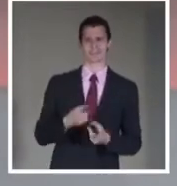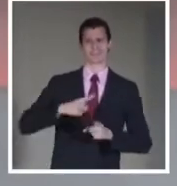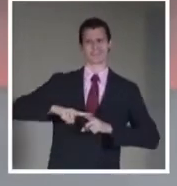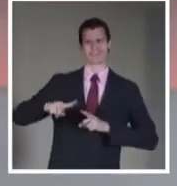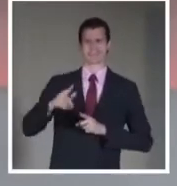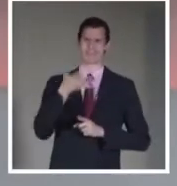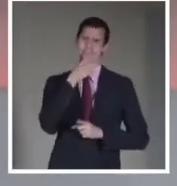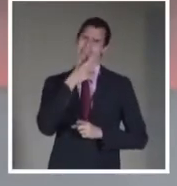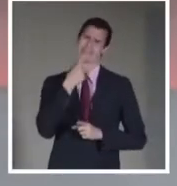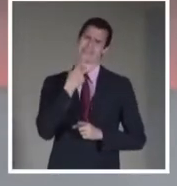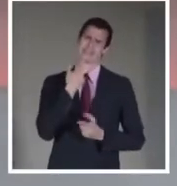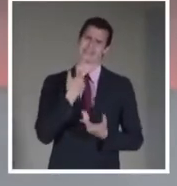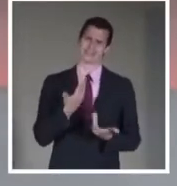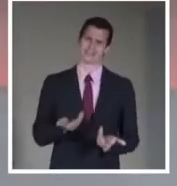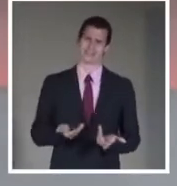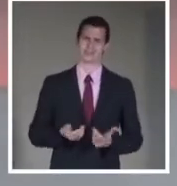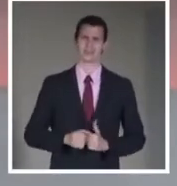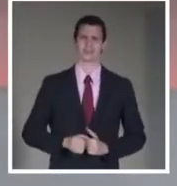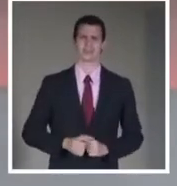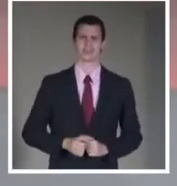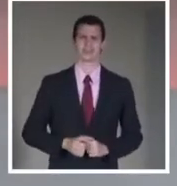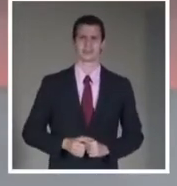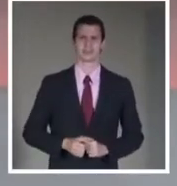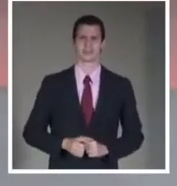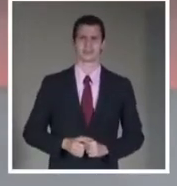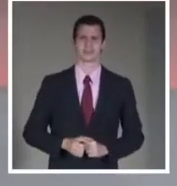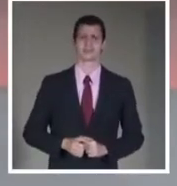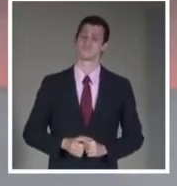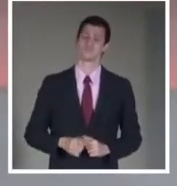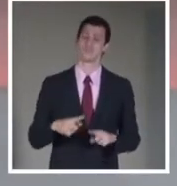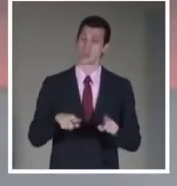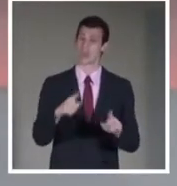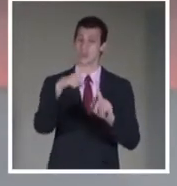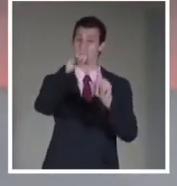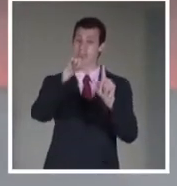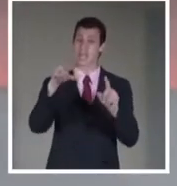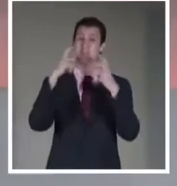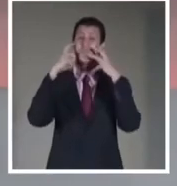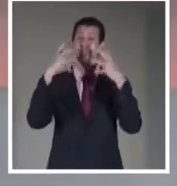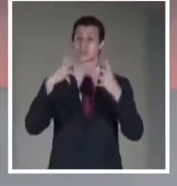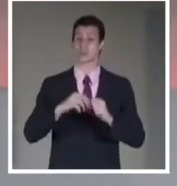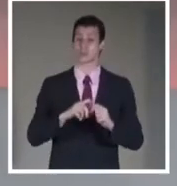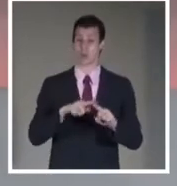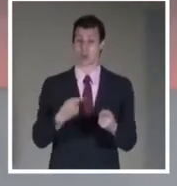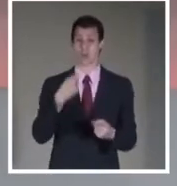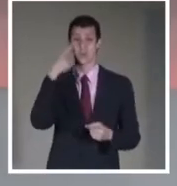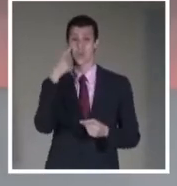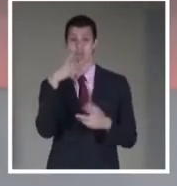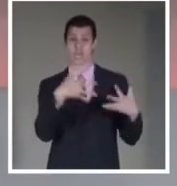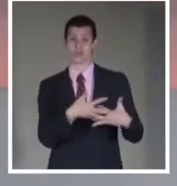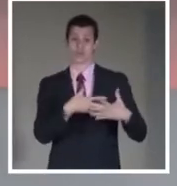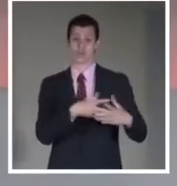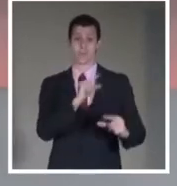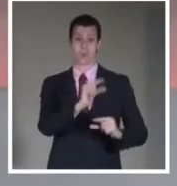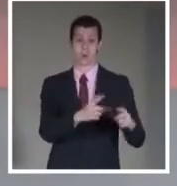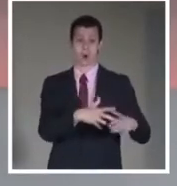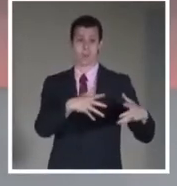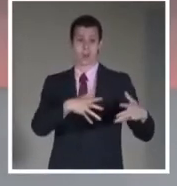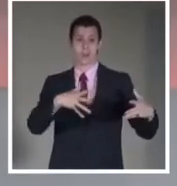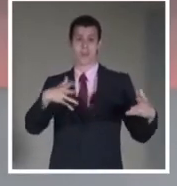que es un arma espacial si de seguridad en el espacio se trata así de conducta responsable qué cosa más peligrosa